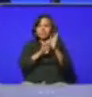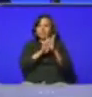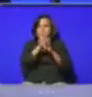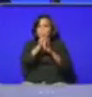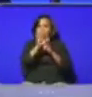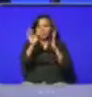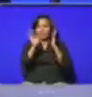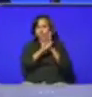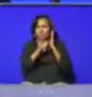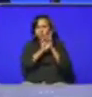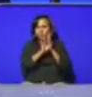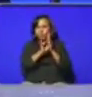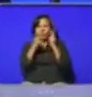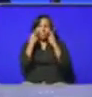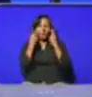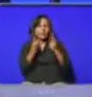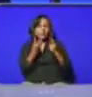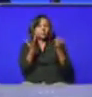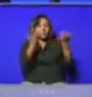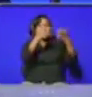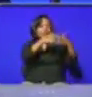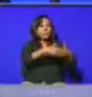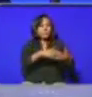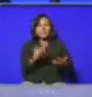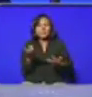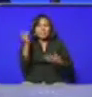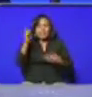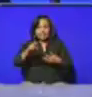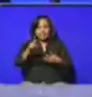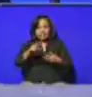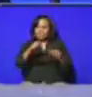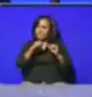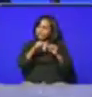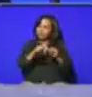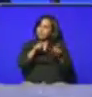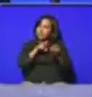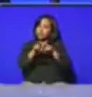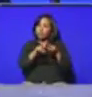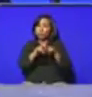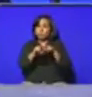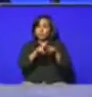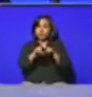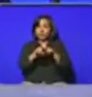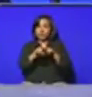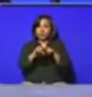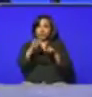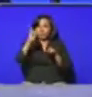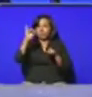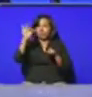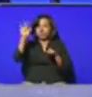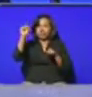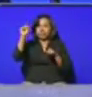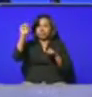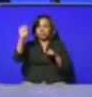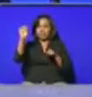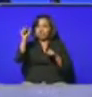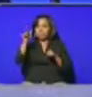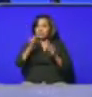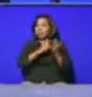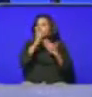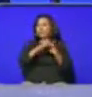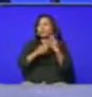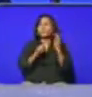que la industria necesita instalar para ellos mismos ser competitivos en el mundo de hoy. Entonces, el ICSE realmente es un concepto nuevo. Y yo